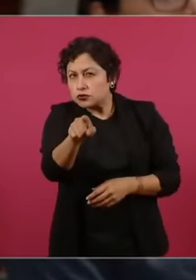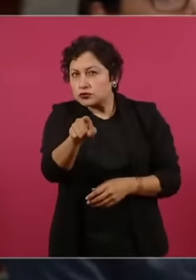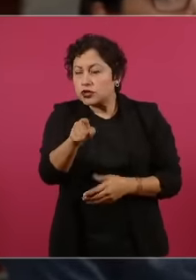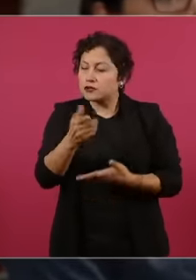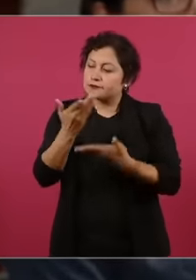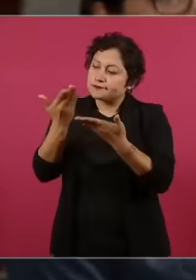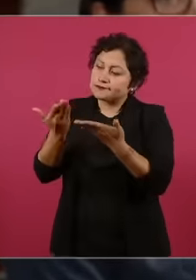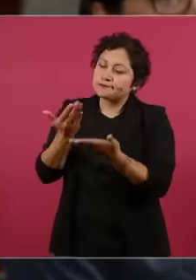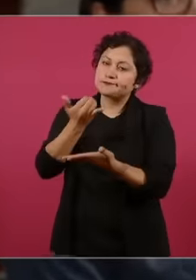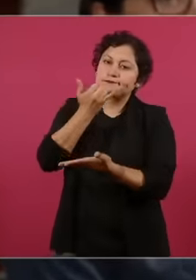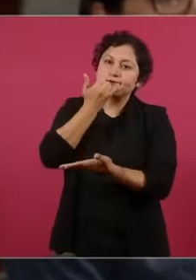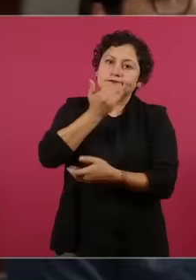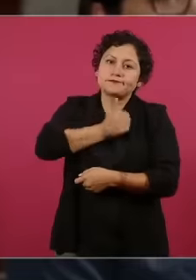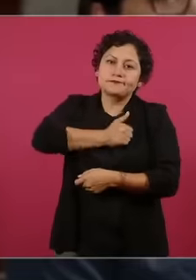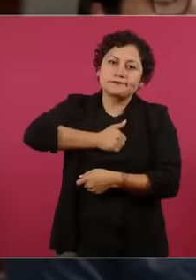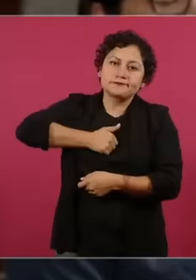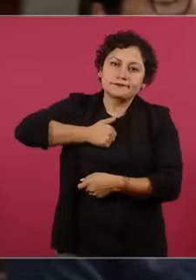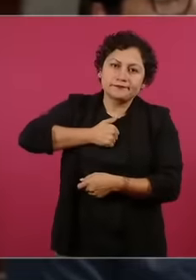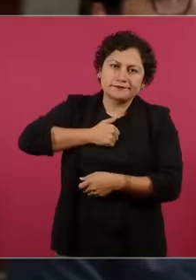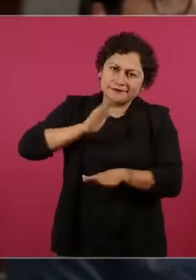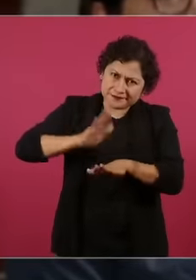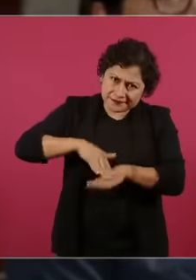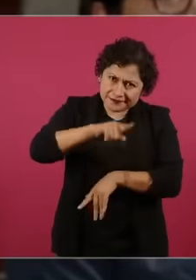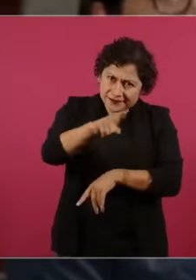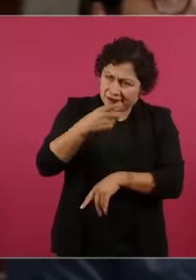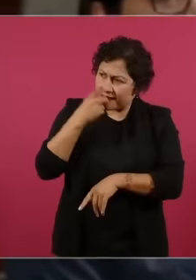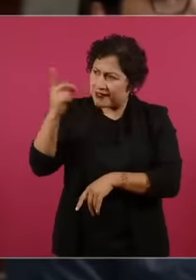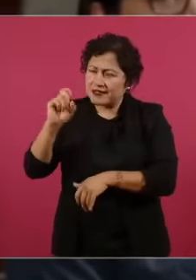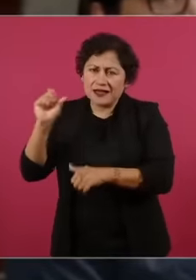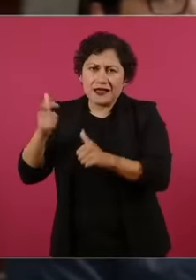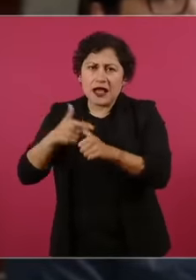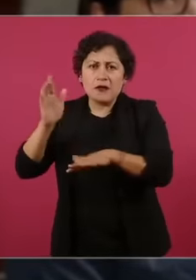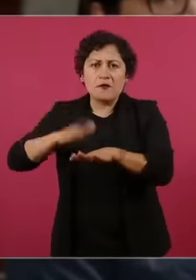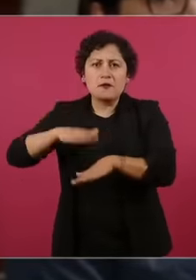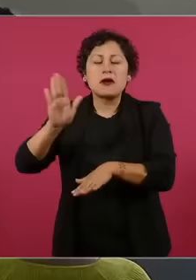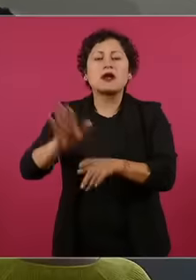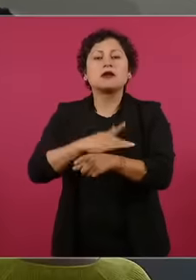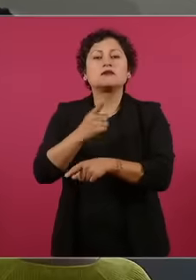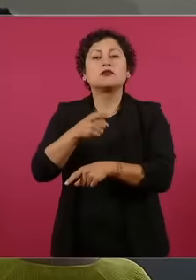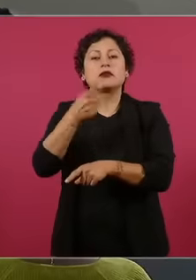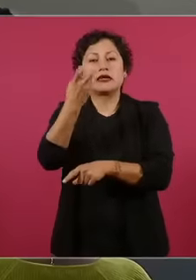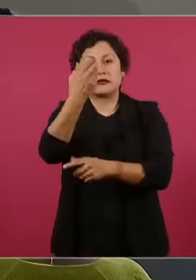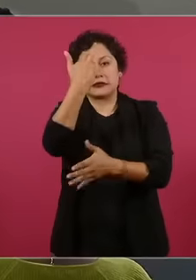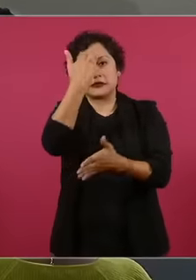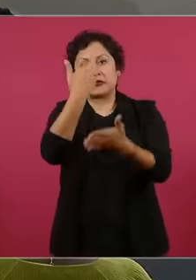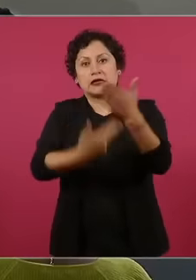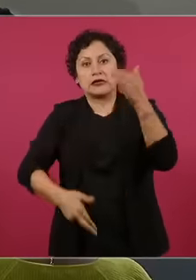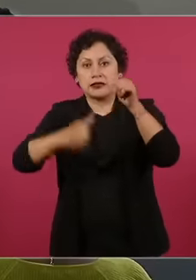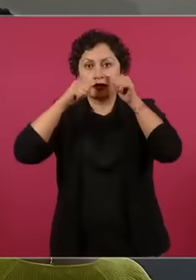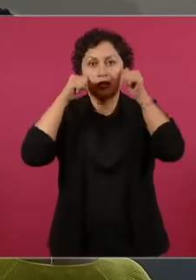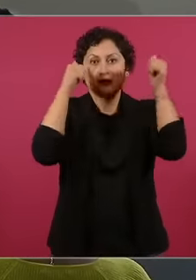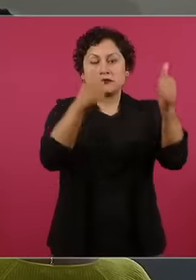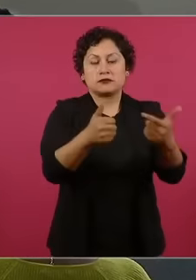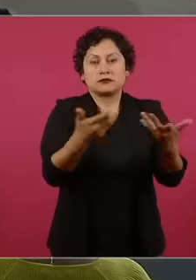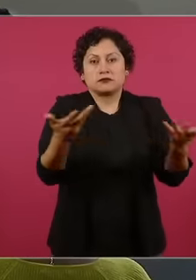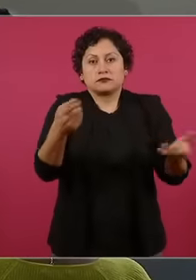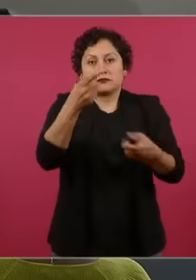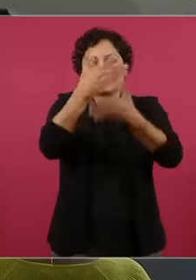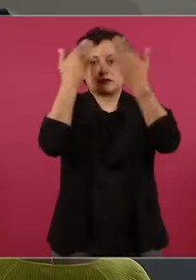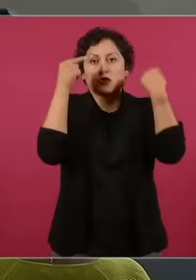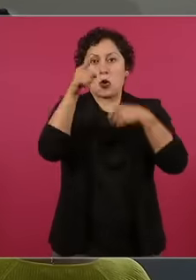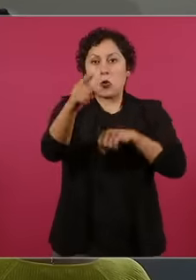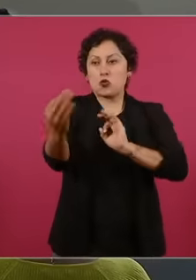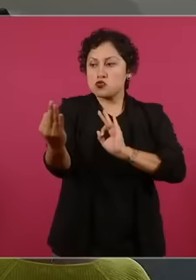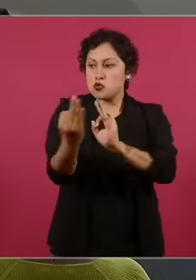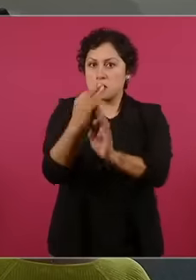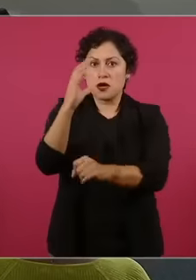decirles que se está haciendo, se va a atacar este delito, pues en lo que a usted le queda y algo que se pueda